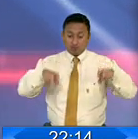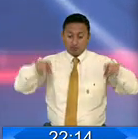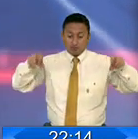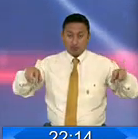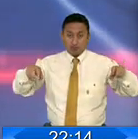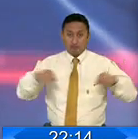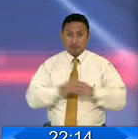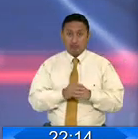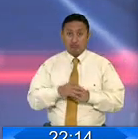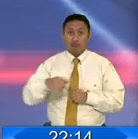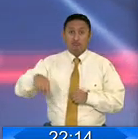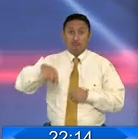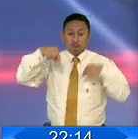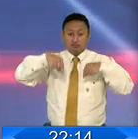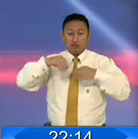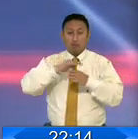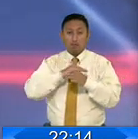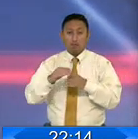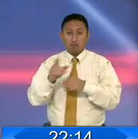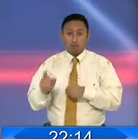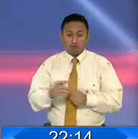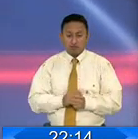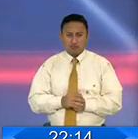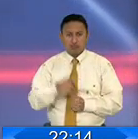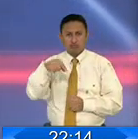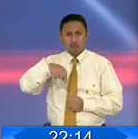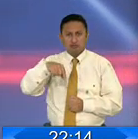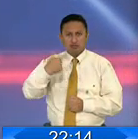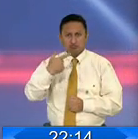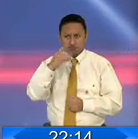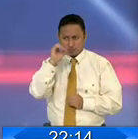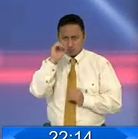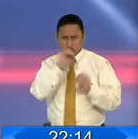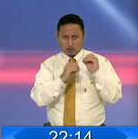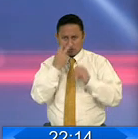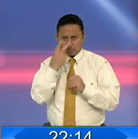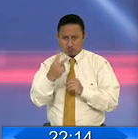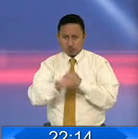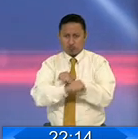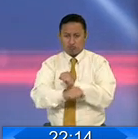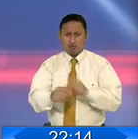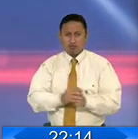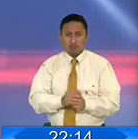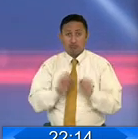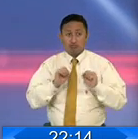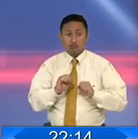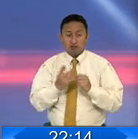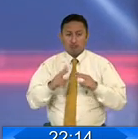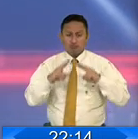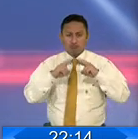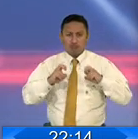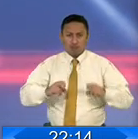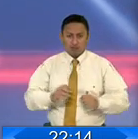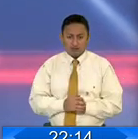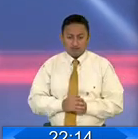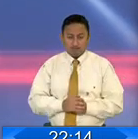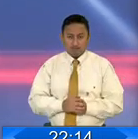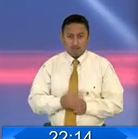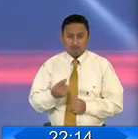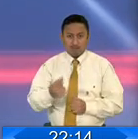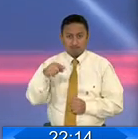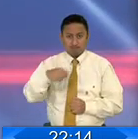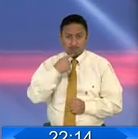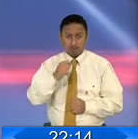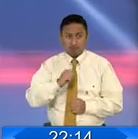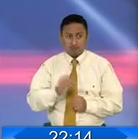en una suite destinada para invitados, donde se encontraban observando el encuentro deportivo. Procedieron entonces a investigar el hecho. Inmediatamente